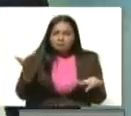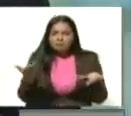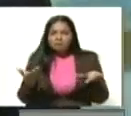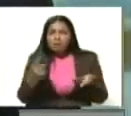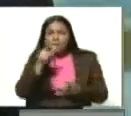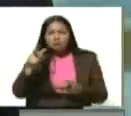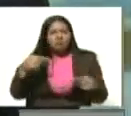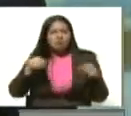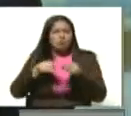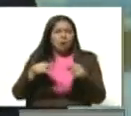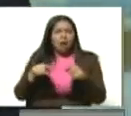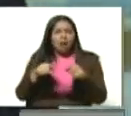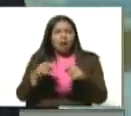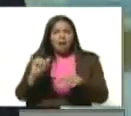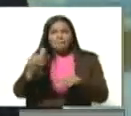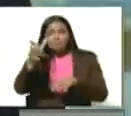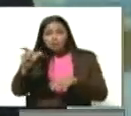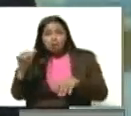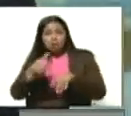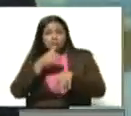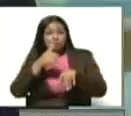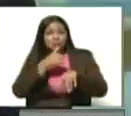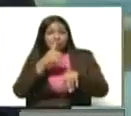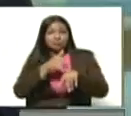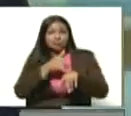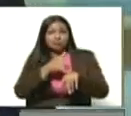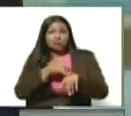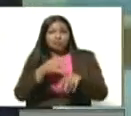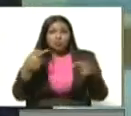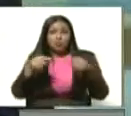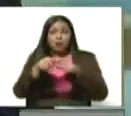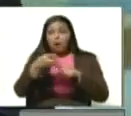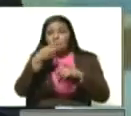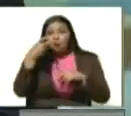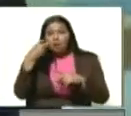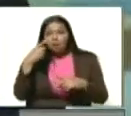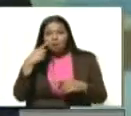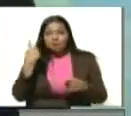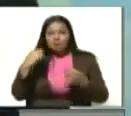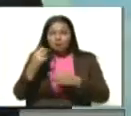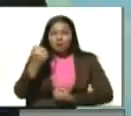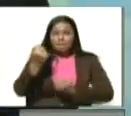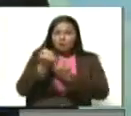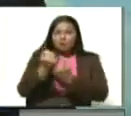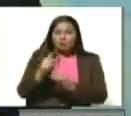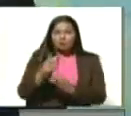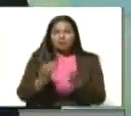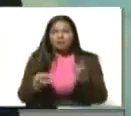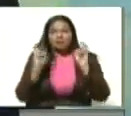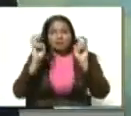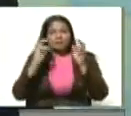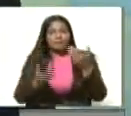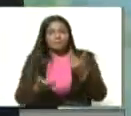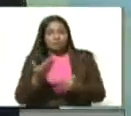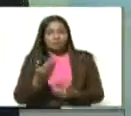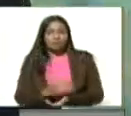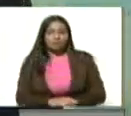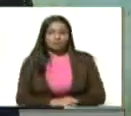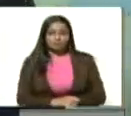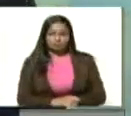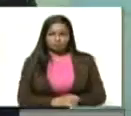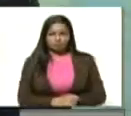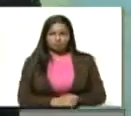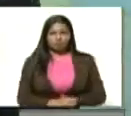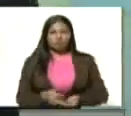personas homosexuales son como los drogadictos, que lo que hay es que apoyarlo, así dijo él. Ese tema, ¿no? Importante, que el tema de la xenofobia